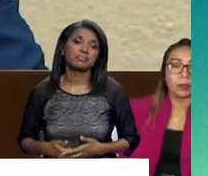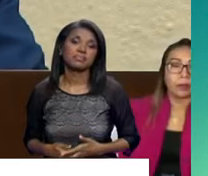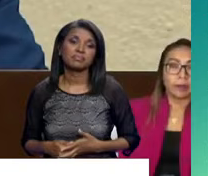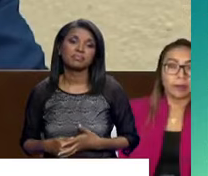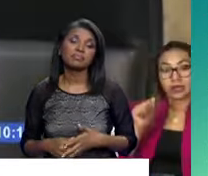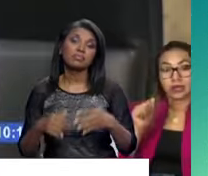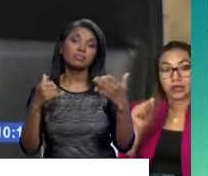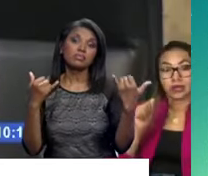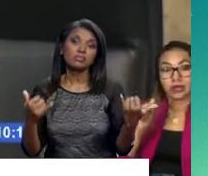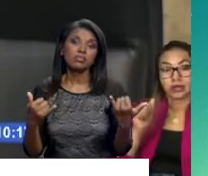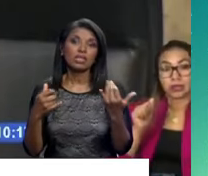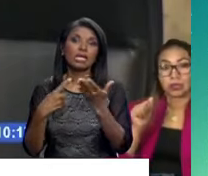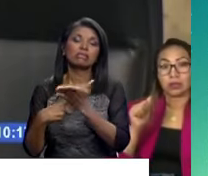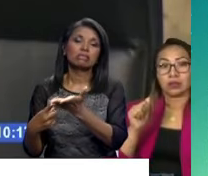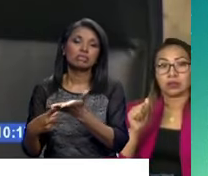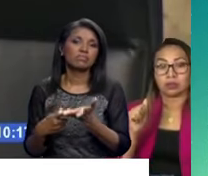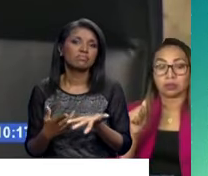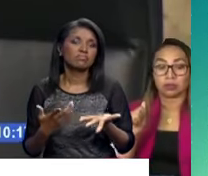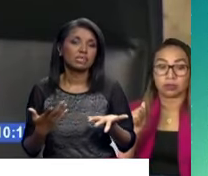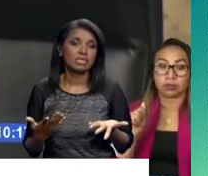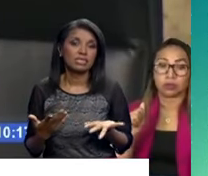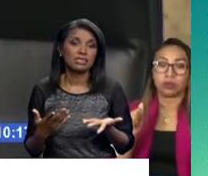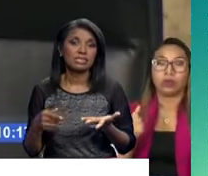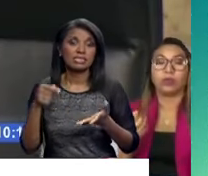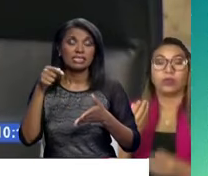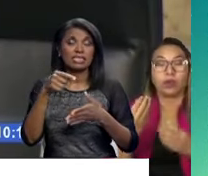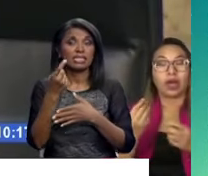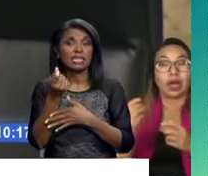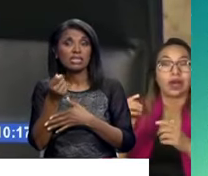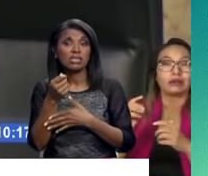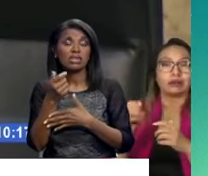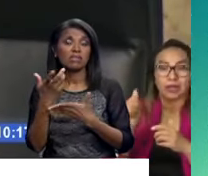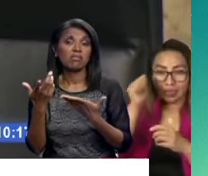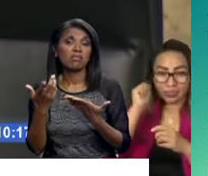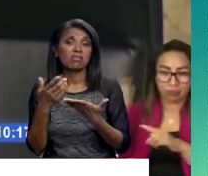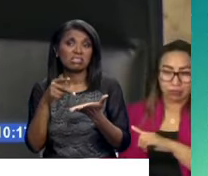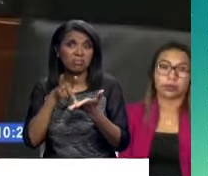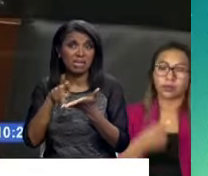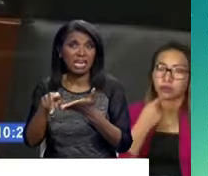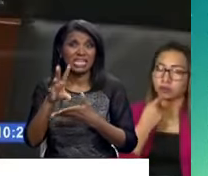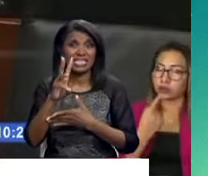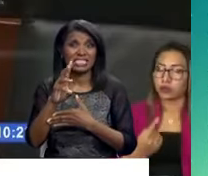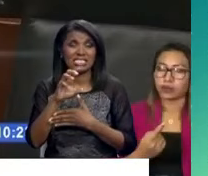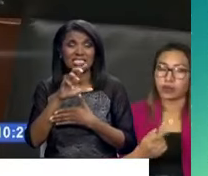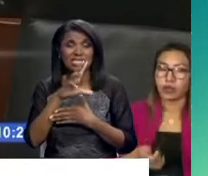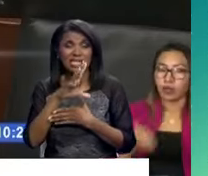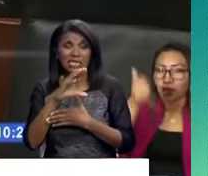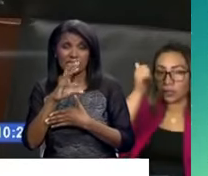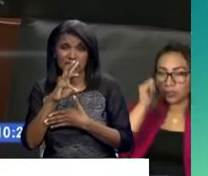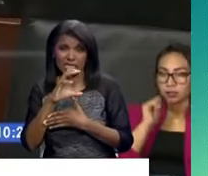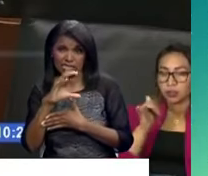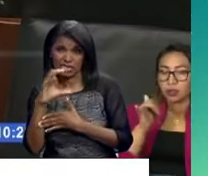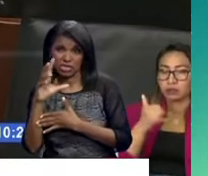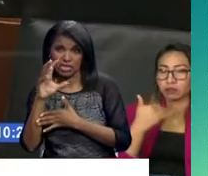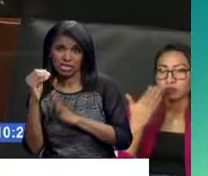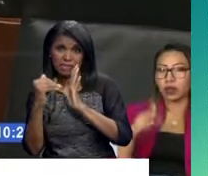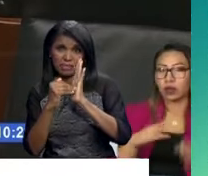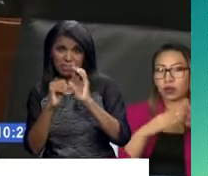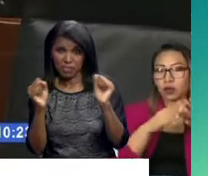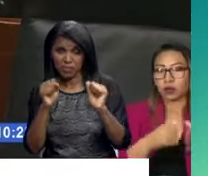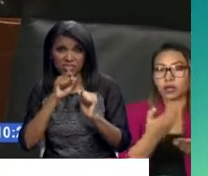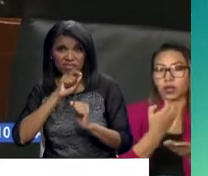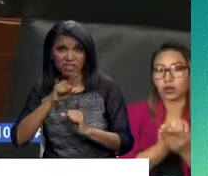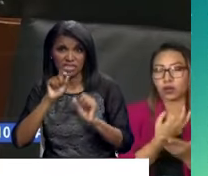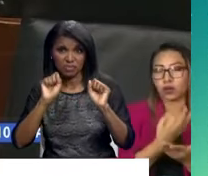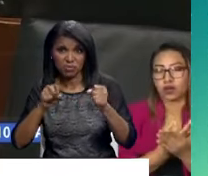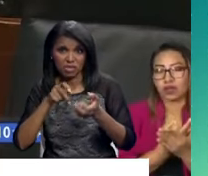lo que ahorita mismo se debate en dicha comisión si dicho traslado va a prosperar o no, que son 630.000 balboas que se están solicitando pagarle